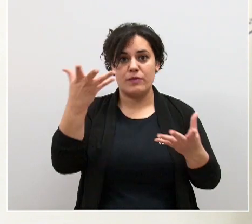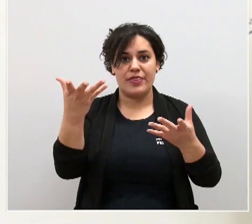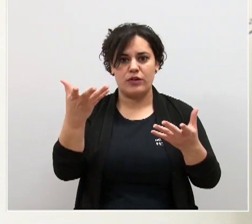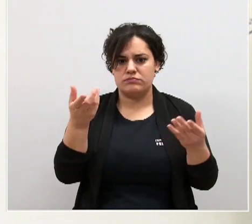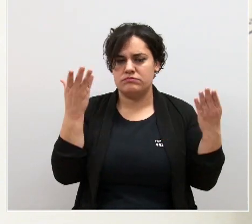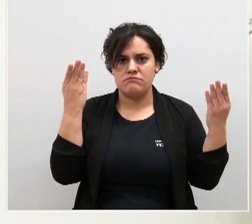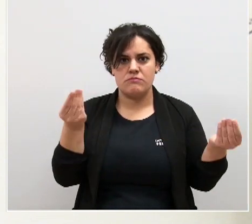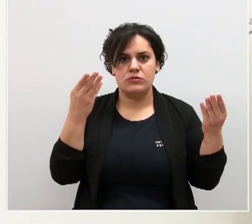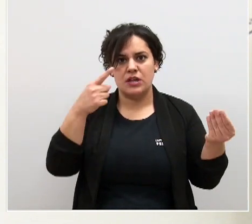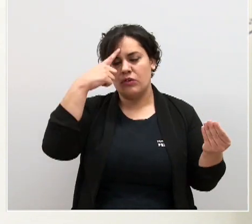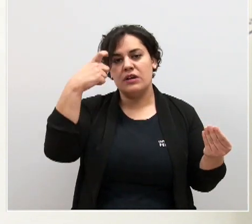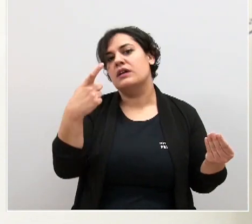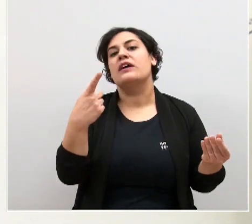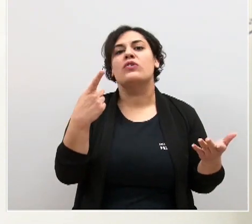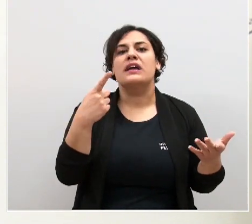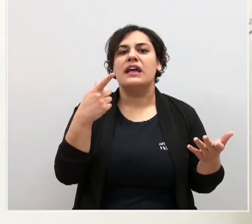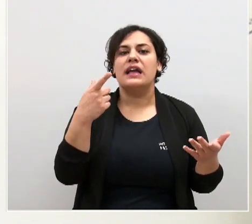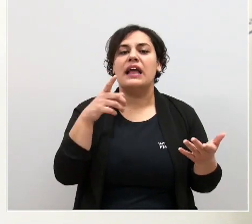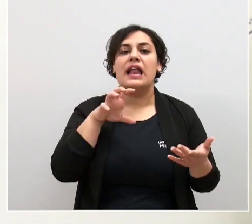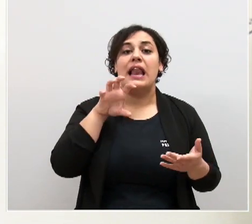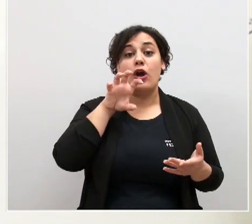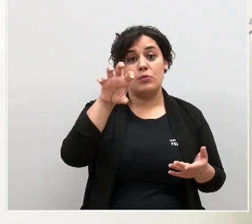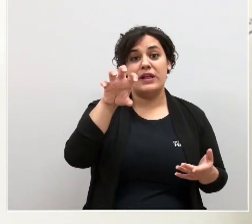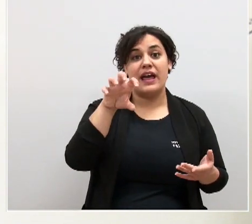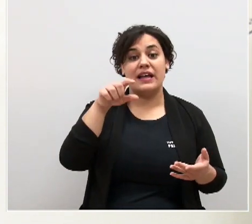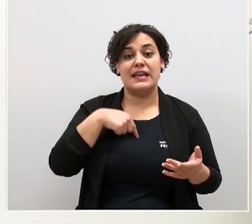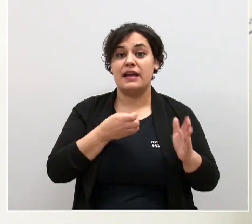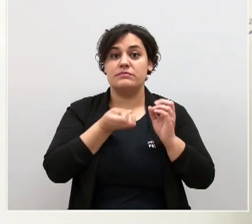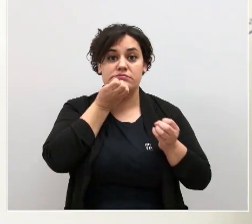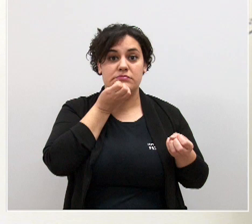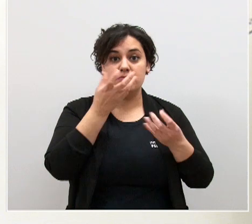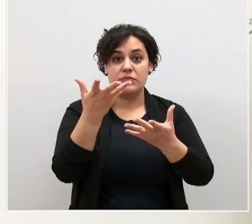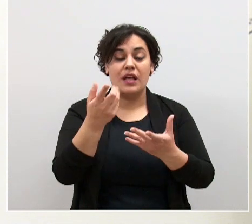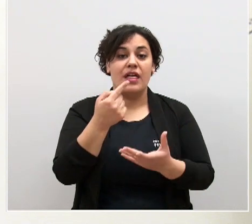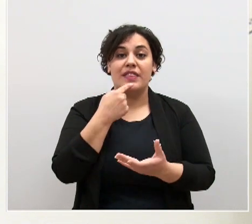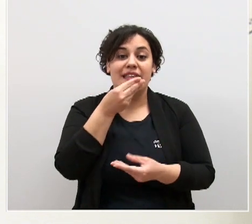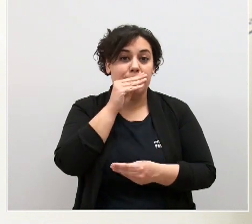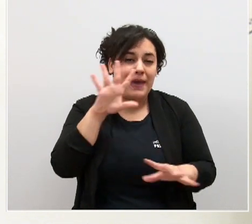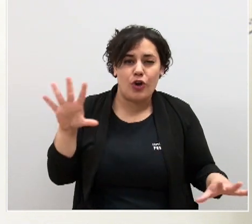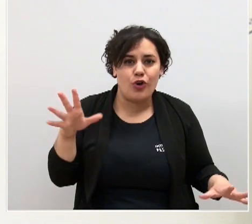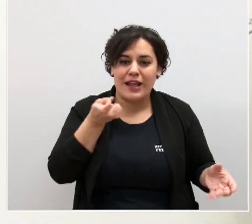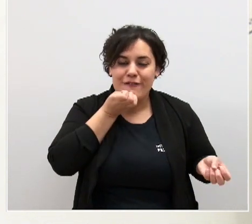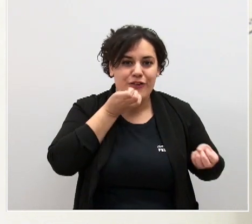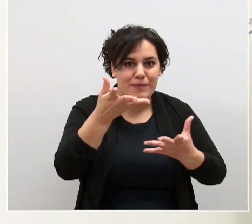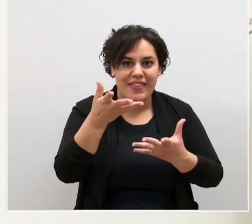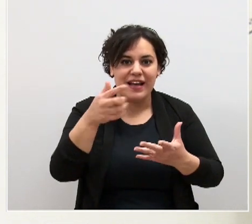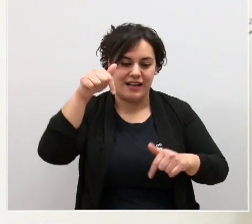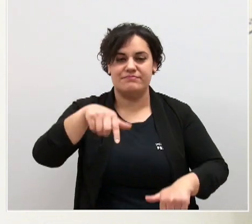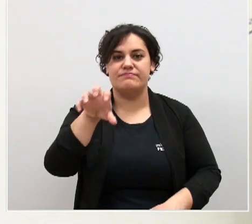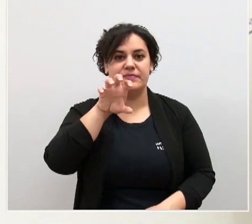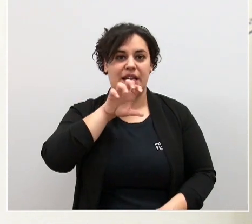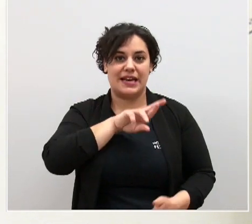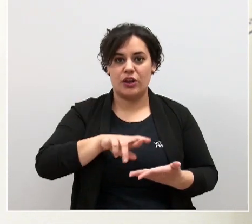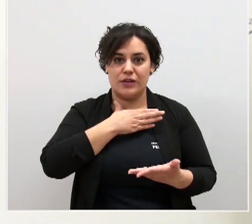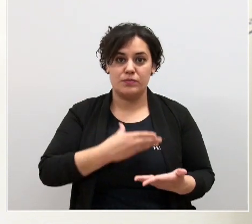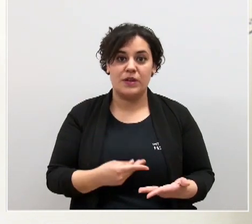comunidades prácticamente que mejor están dando la información, y así lo dijo el ministro, era la región de Murcia, con lo cual tranquilidad, no va a suponer